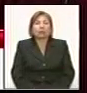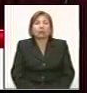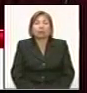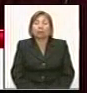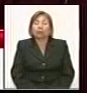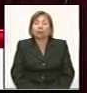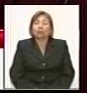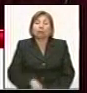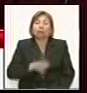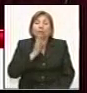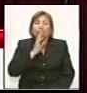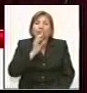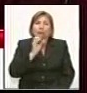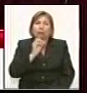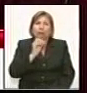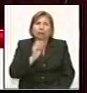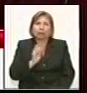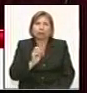estamos hablando de un